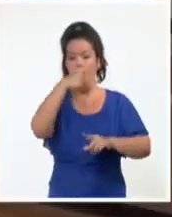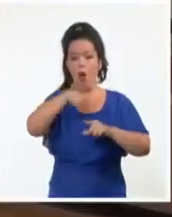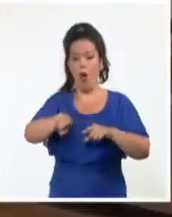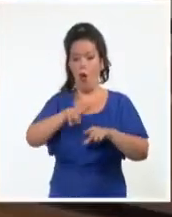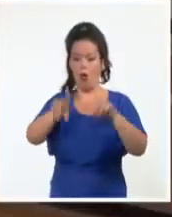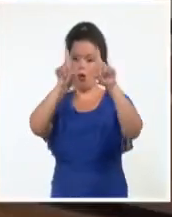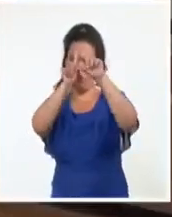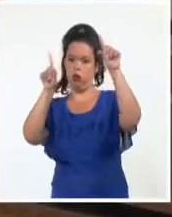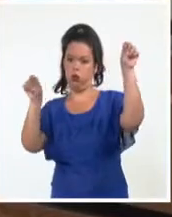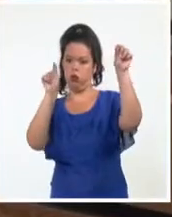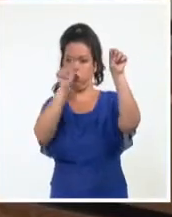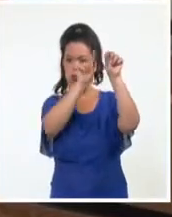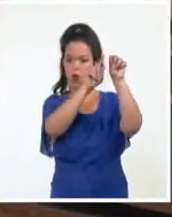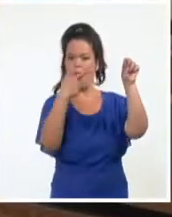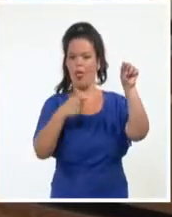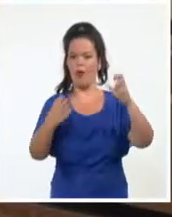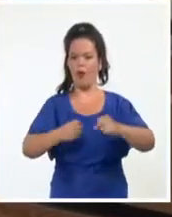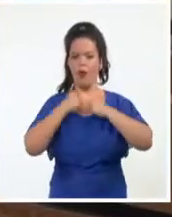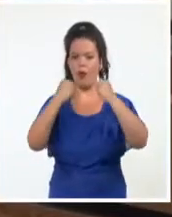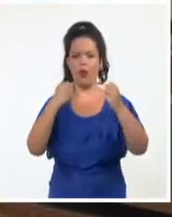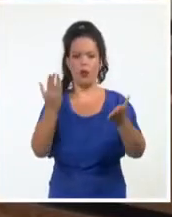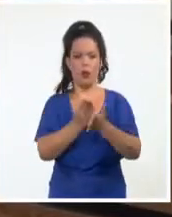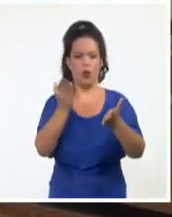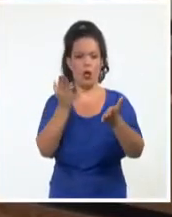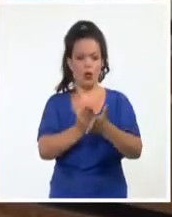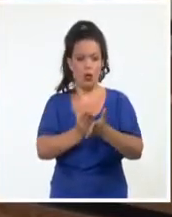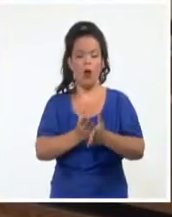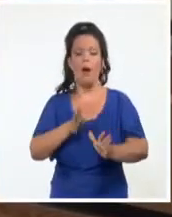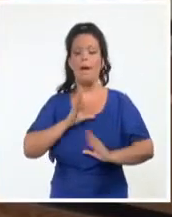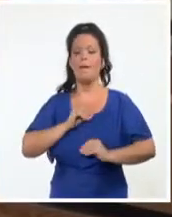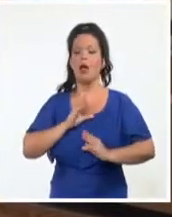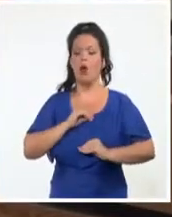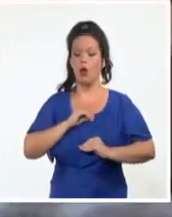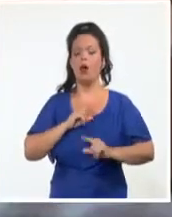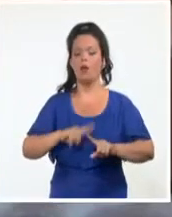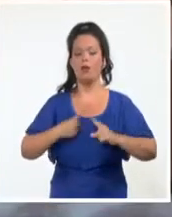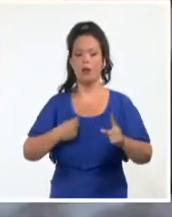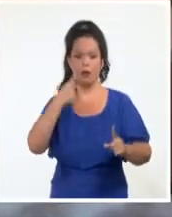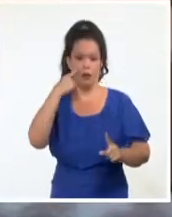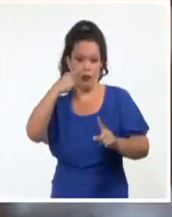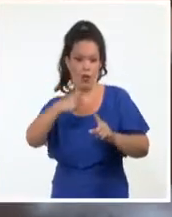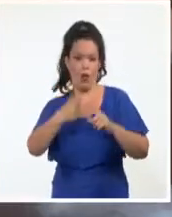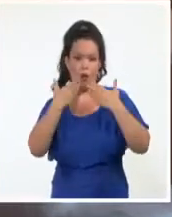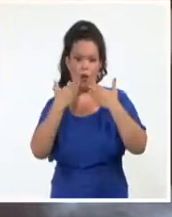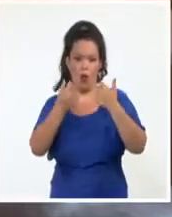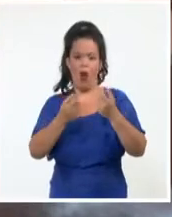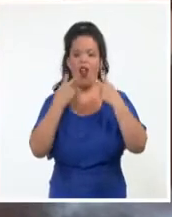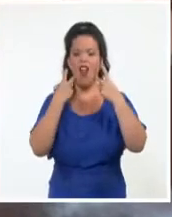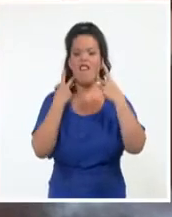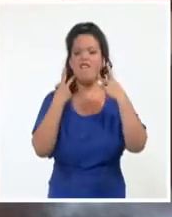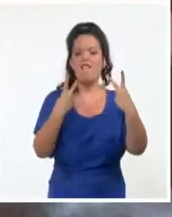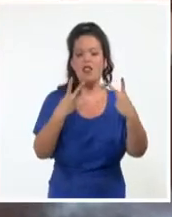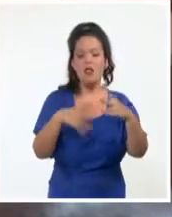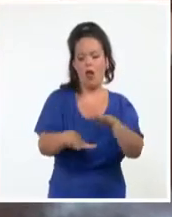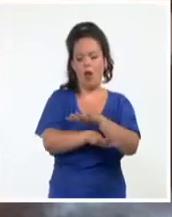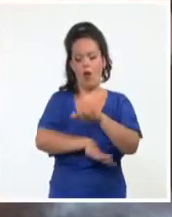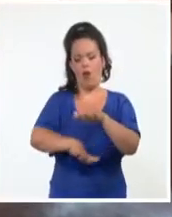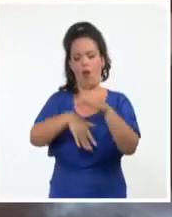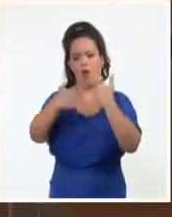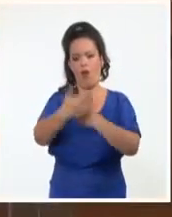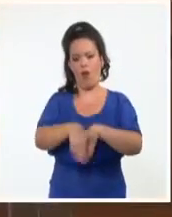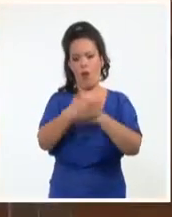que potenciar la educación popular y la pedagogía social para transformar la vida en los barrios y convertir a la institución